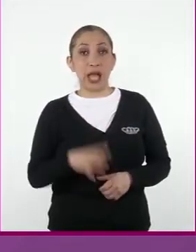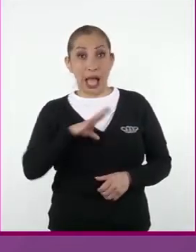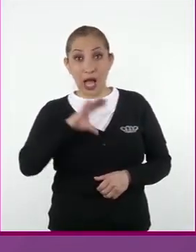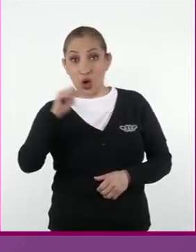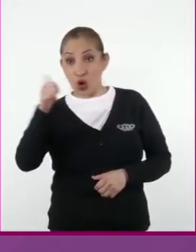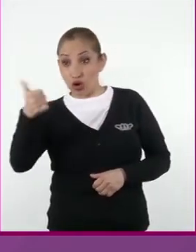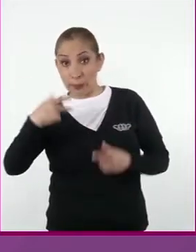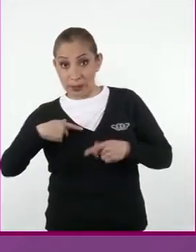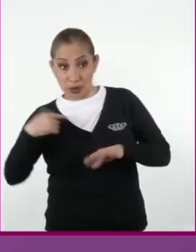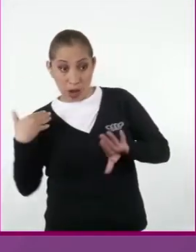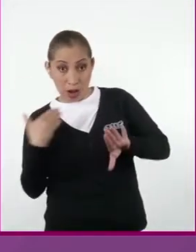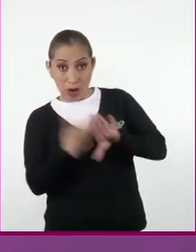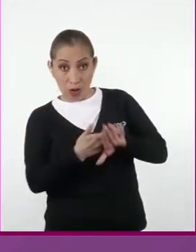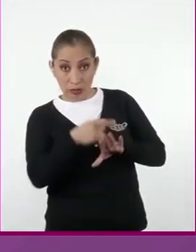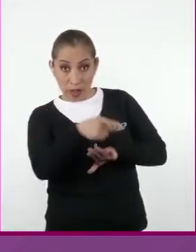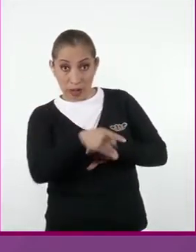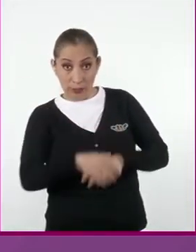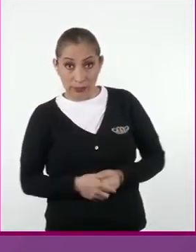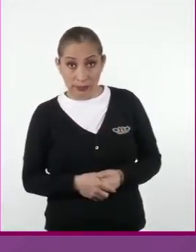¿Existe un antagonista?